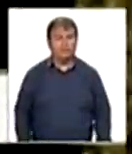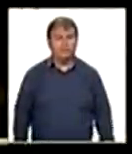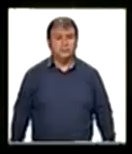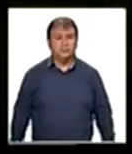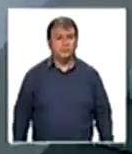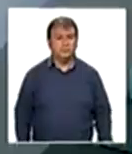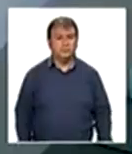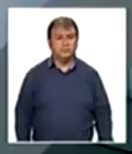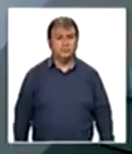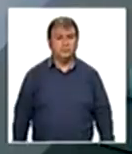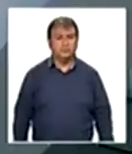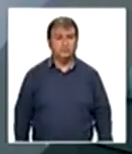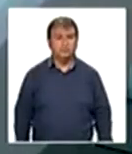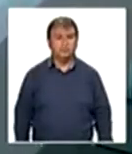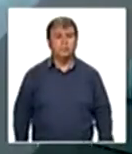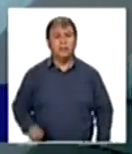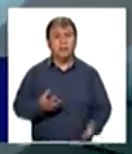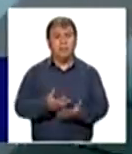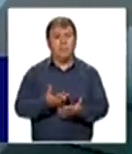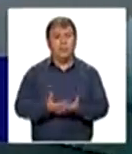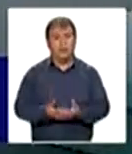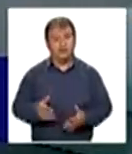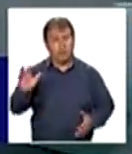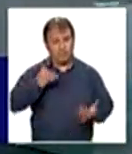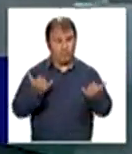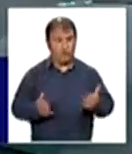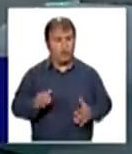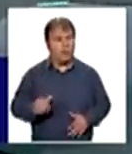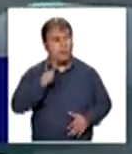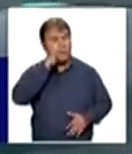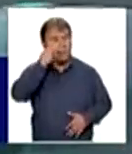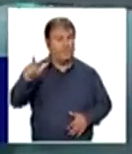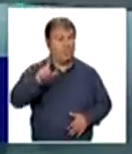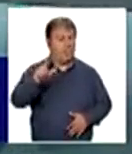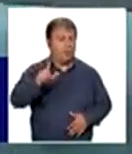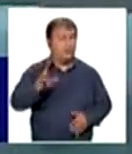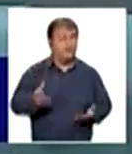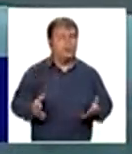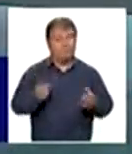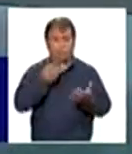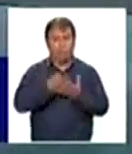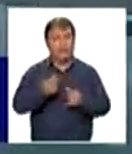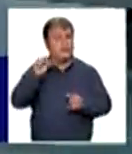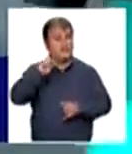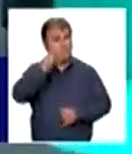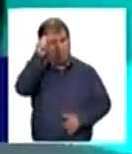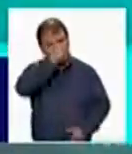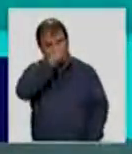Bien, eso ha sido todo por hoy. Nos vemos el día lunes. Que tengan un buen fin de semana.